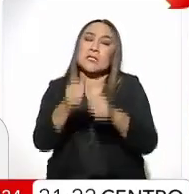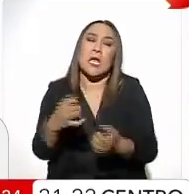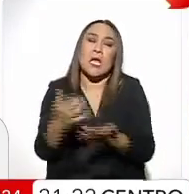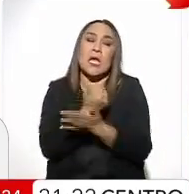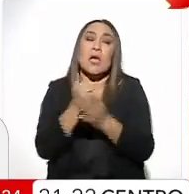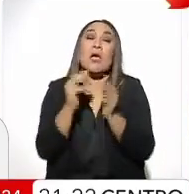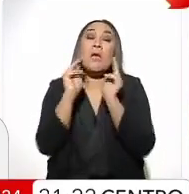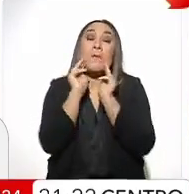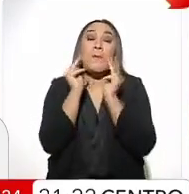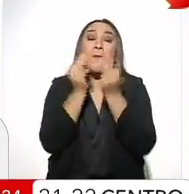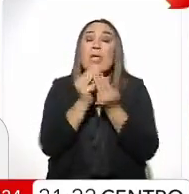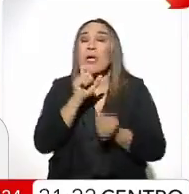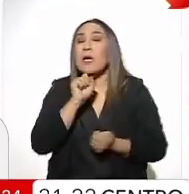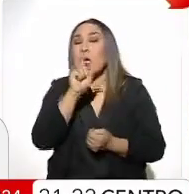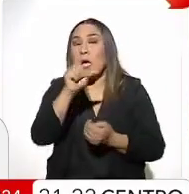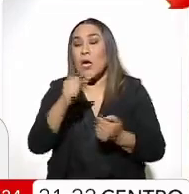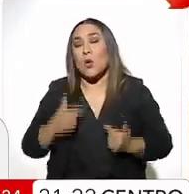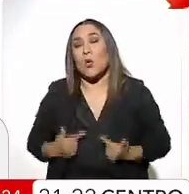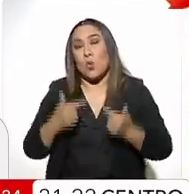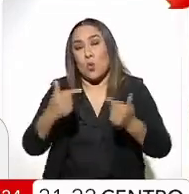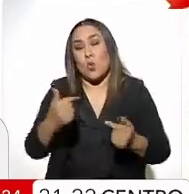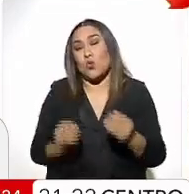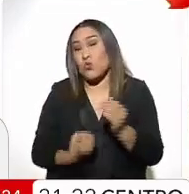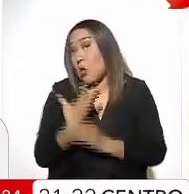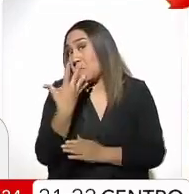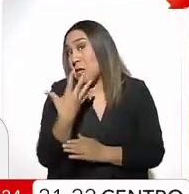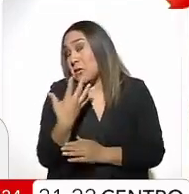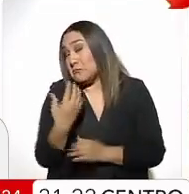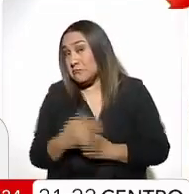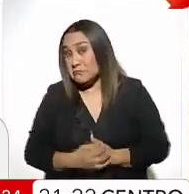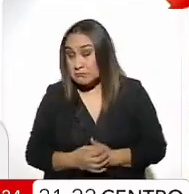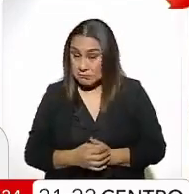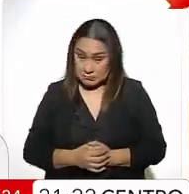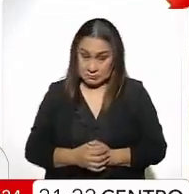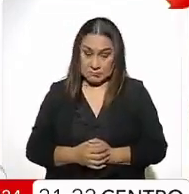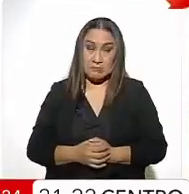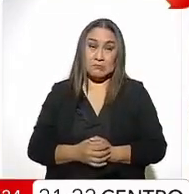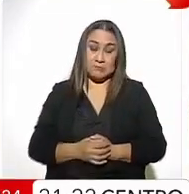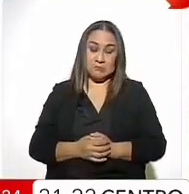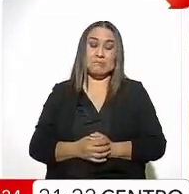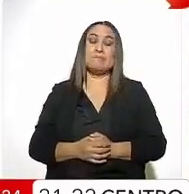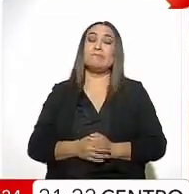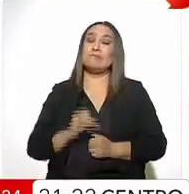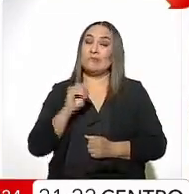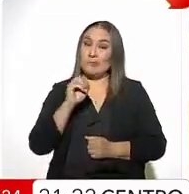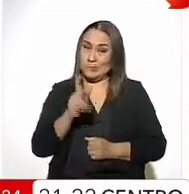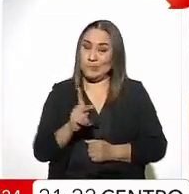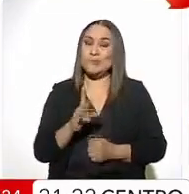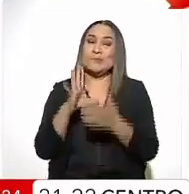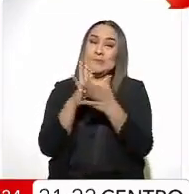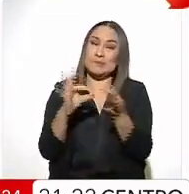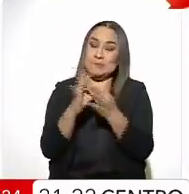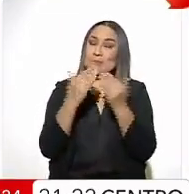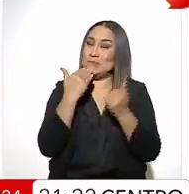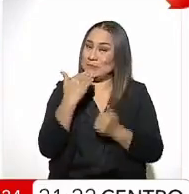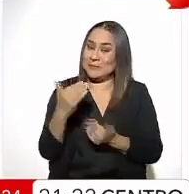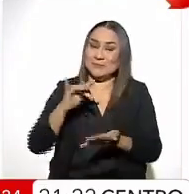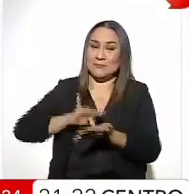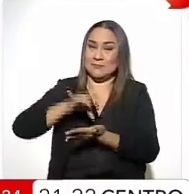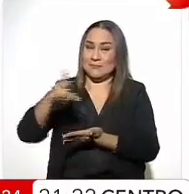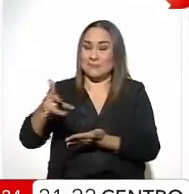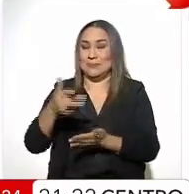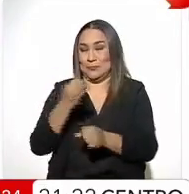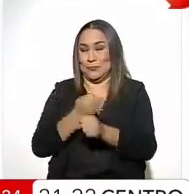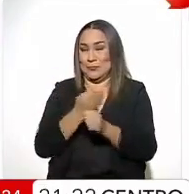de Jalisco Nueva Generación. Bien. Pues nos quedaríamos con eso, Mike Vigil. Muchísimas gracias por esta